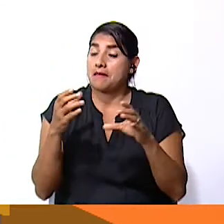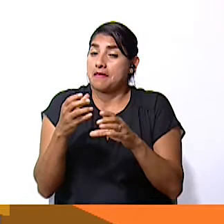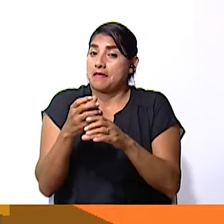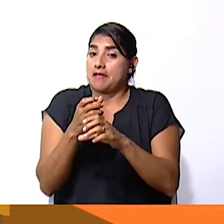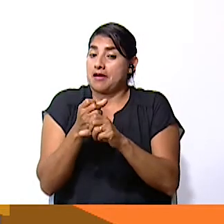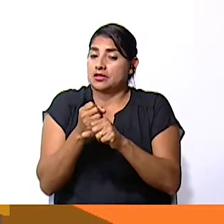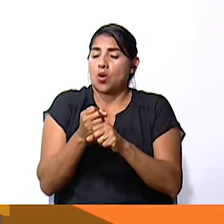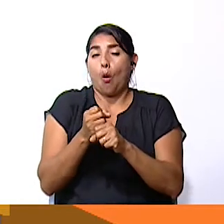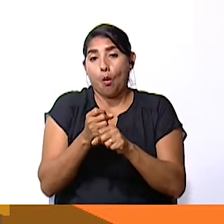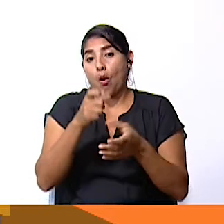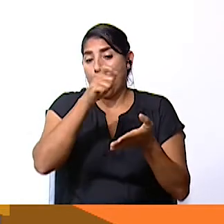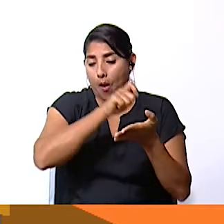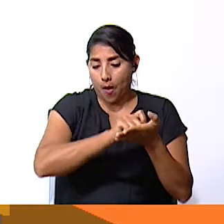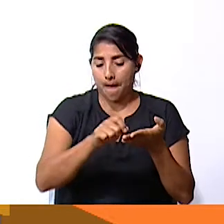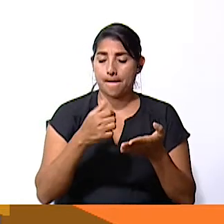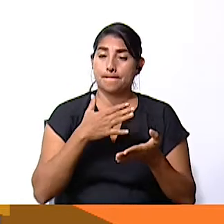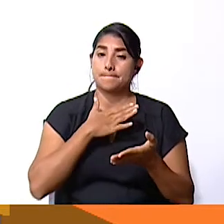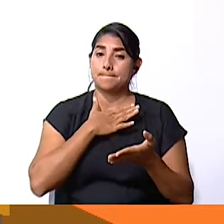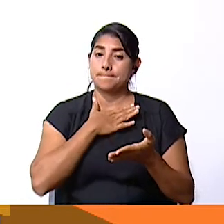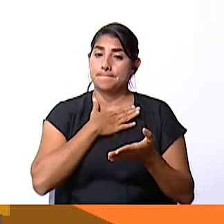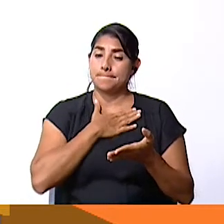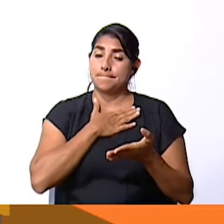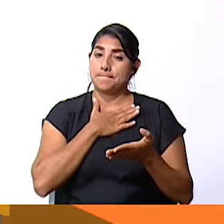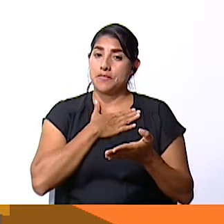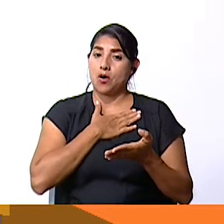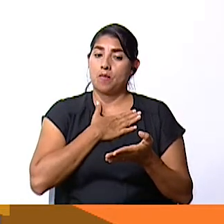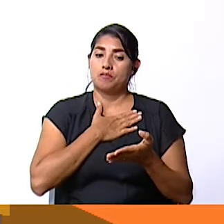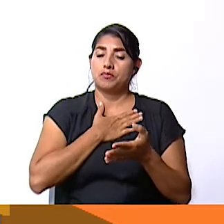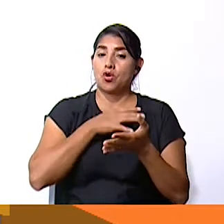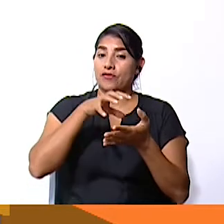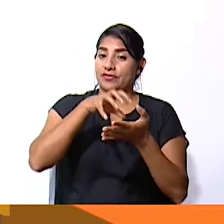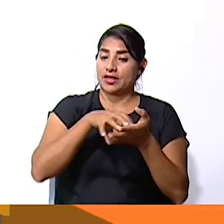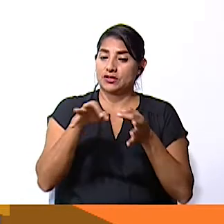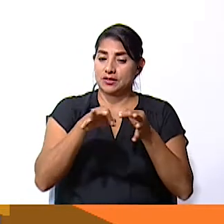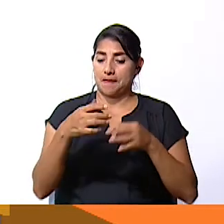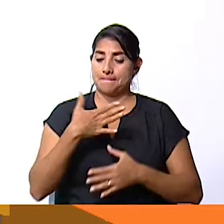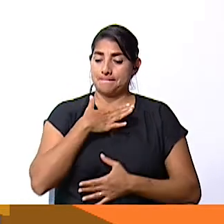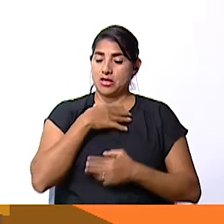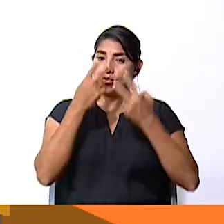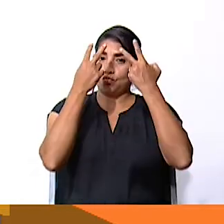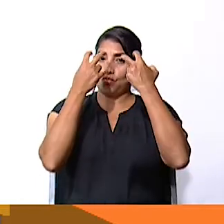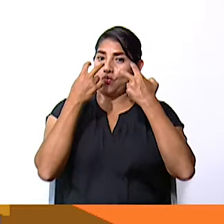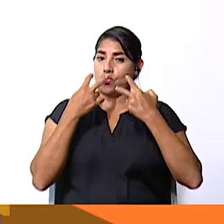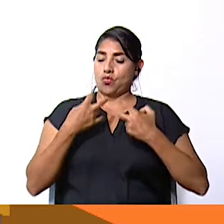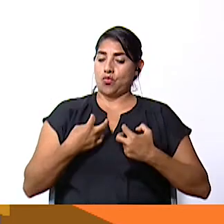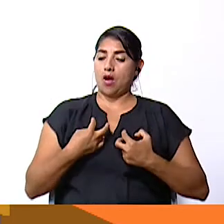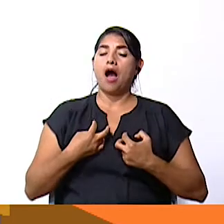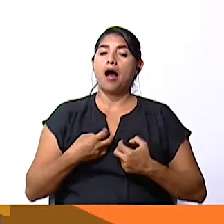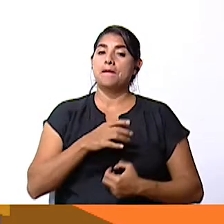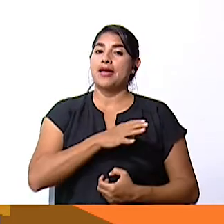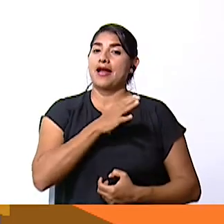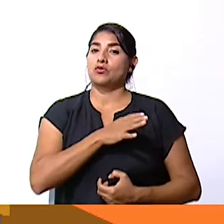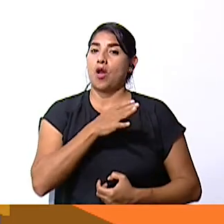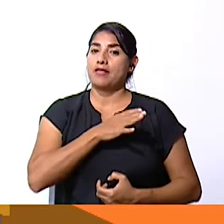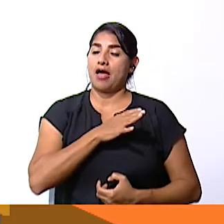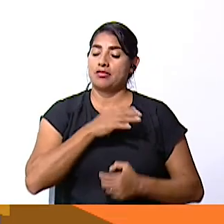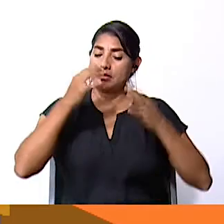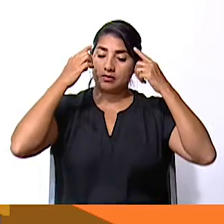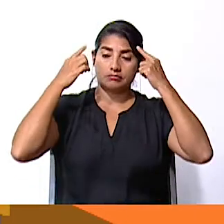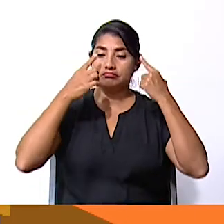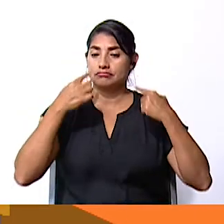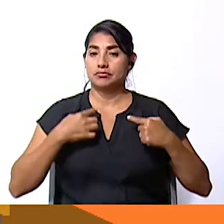que escribir su propio texto narrativo, resaltando sus características físicas y